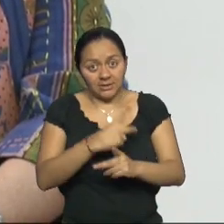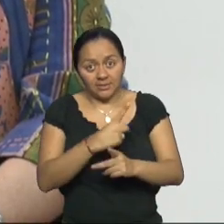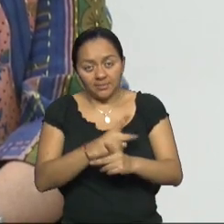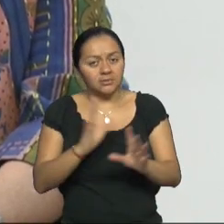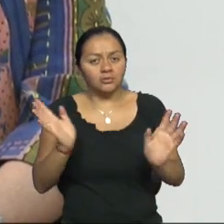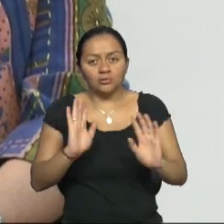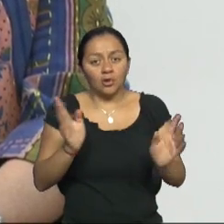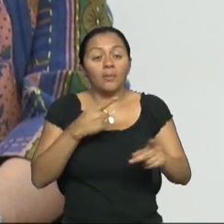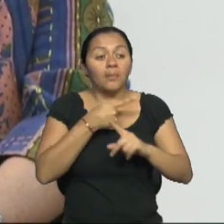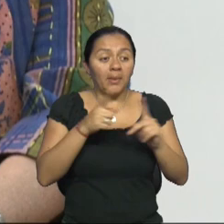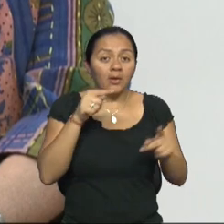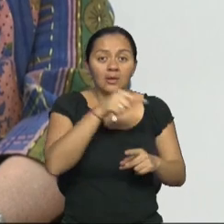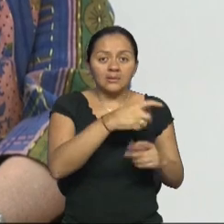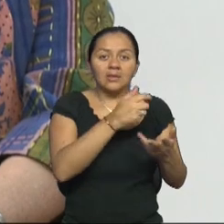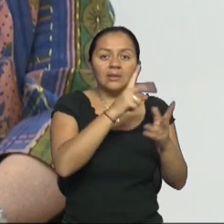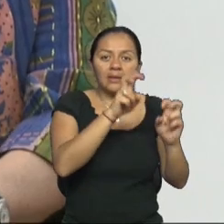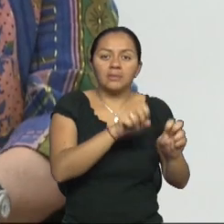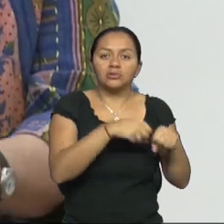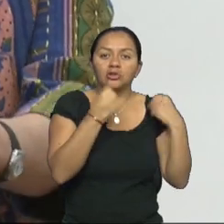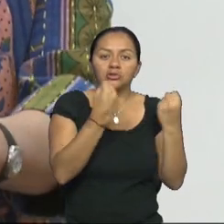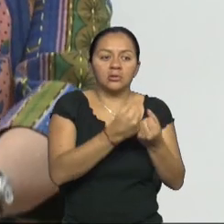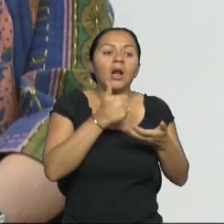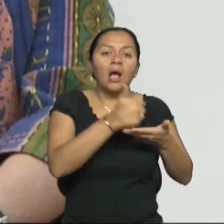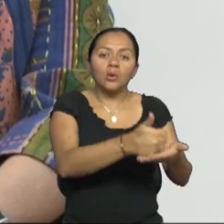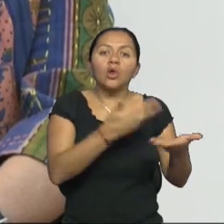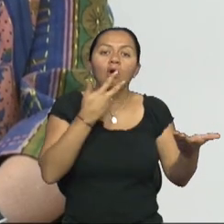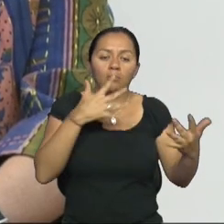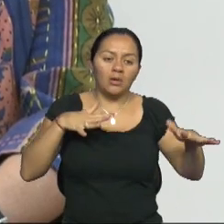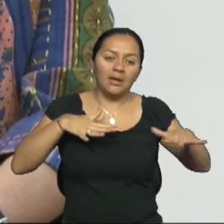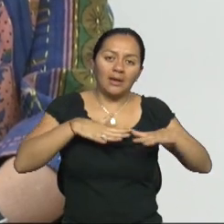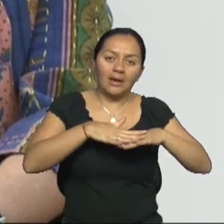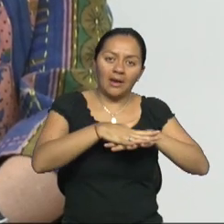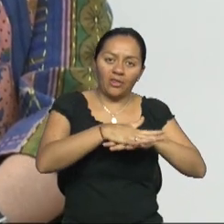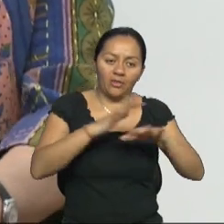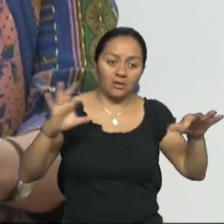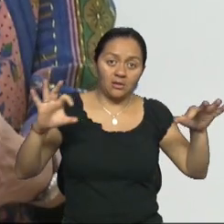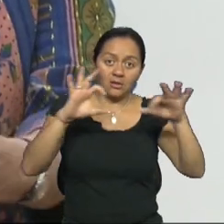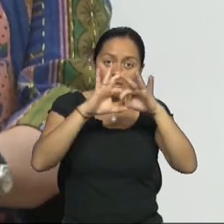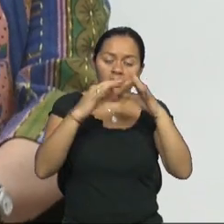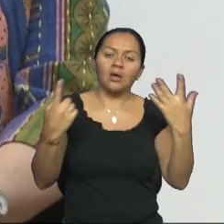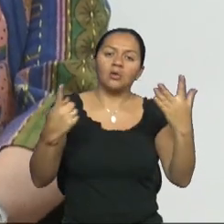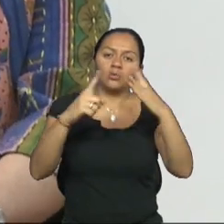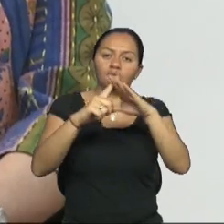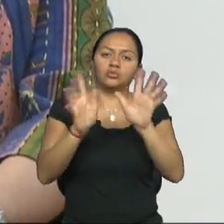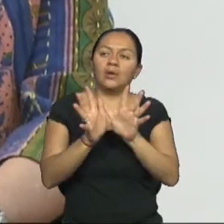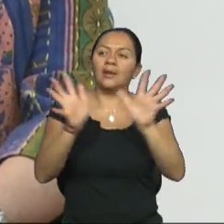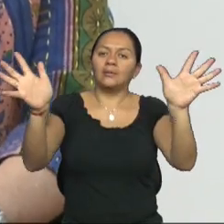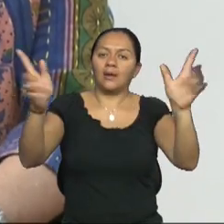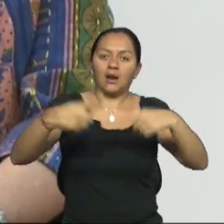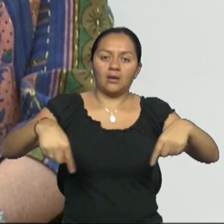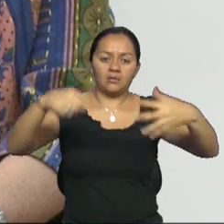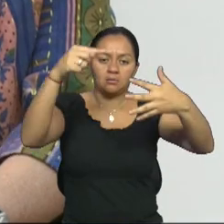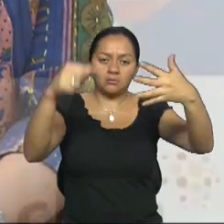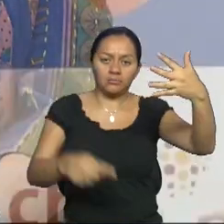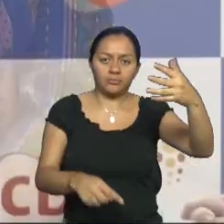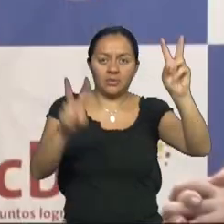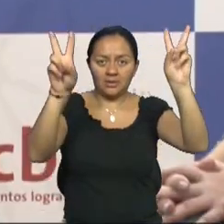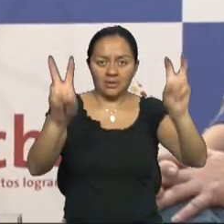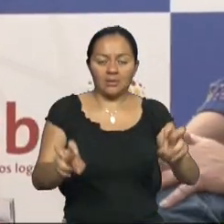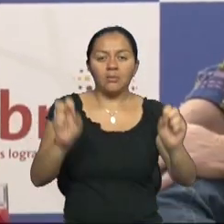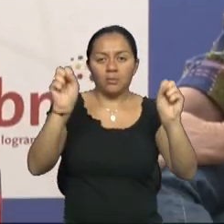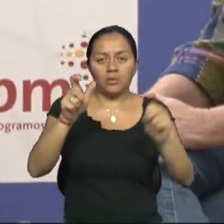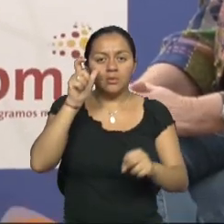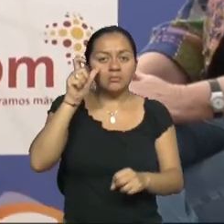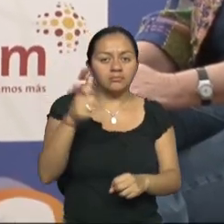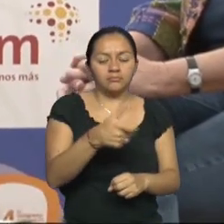de la discapacidad, pero la meta, pues, es un desarrollo inclusivo general, ¿no? Entonces, se puede